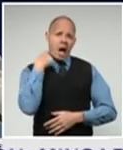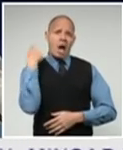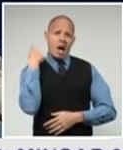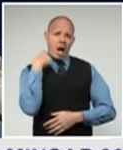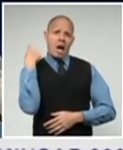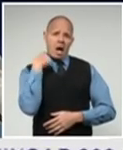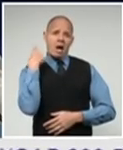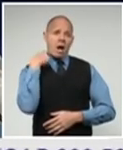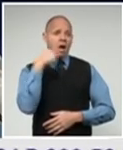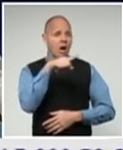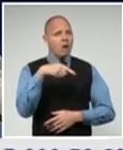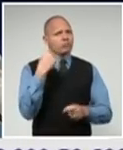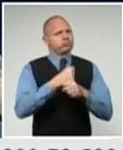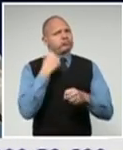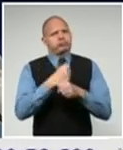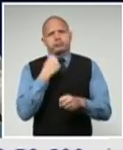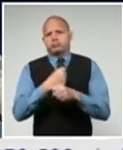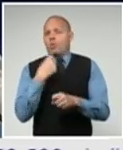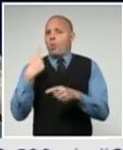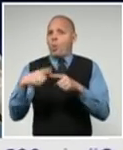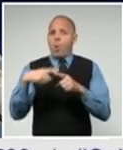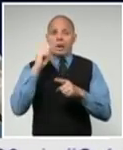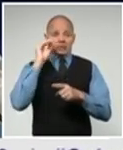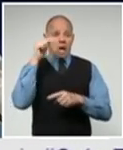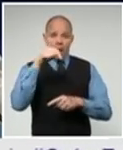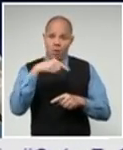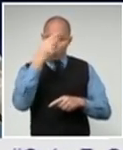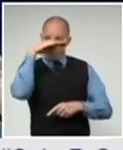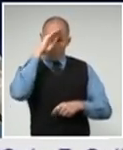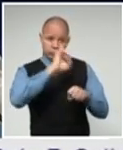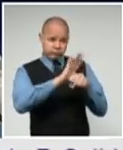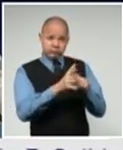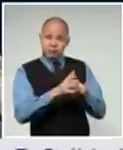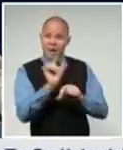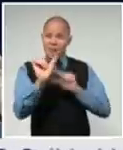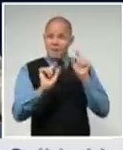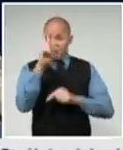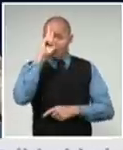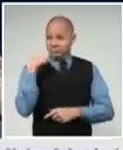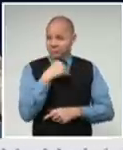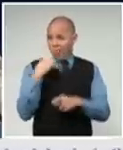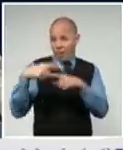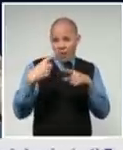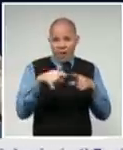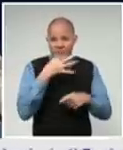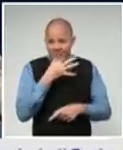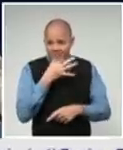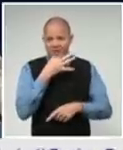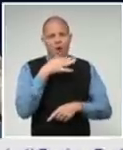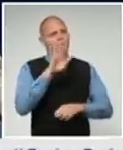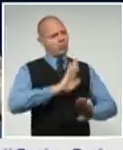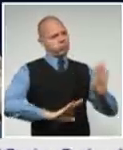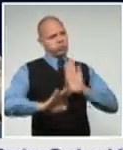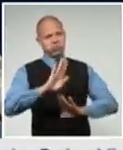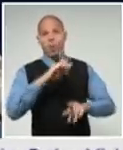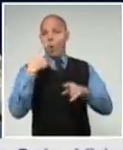los trabajos de la pandemia, por la forma en que se han cuidado teniendo en cuenta los